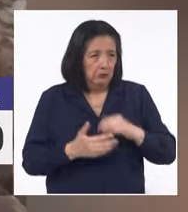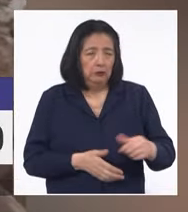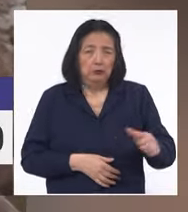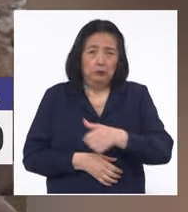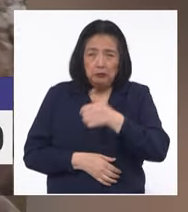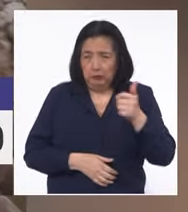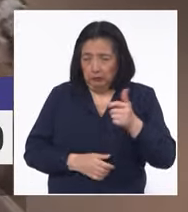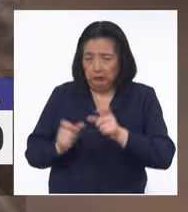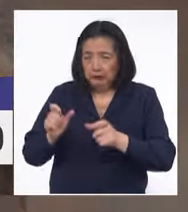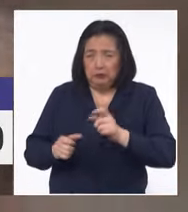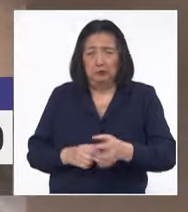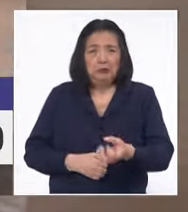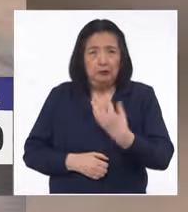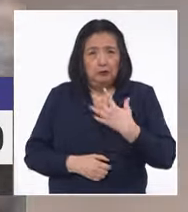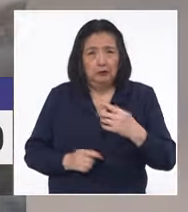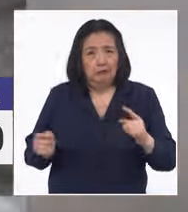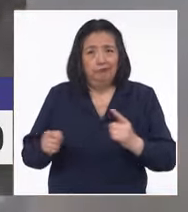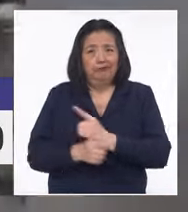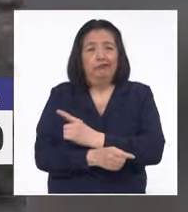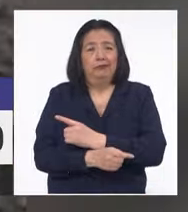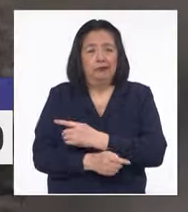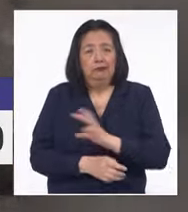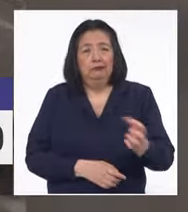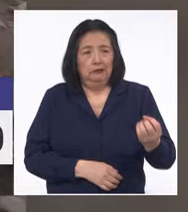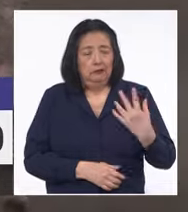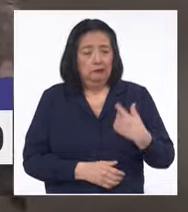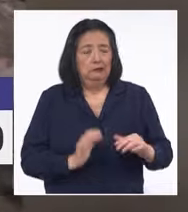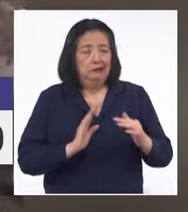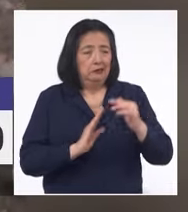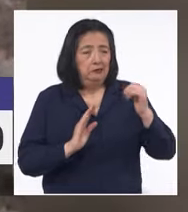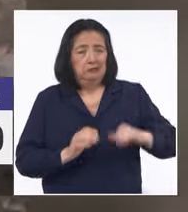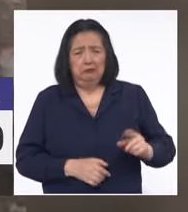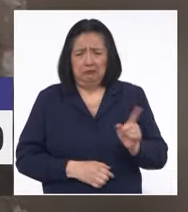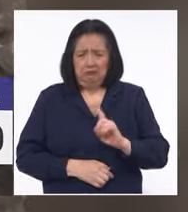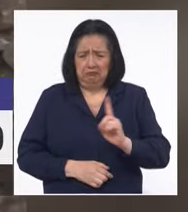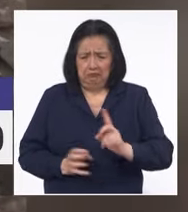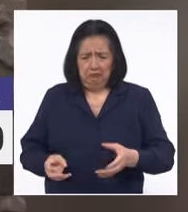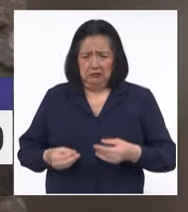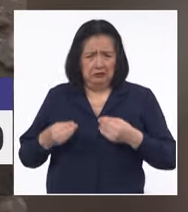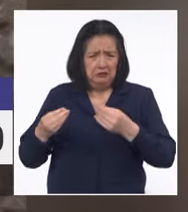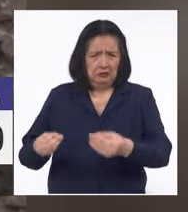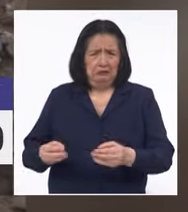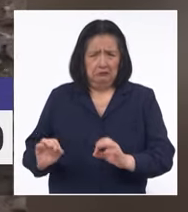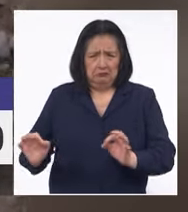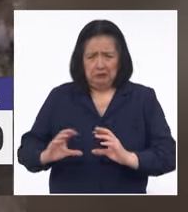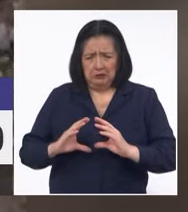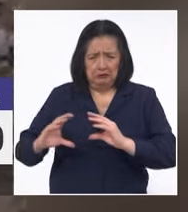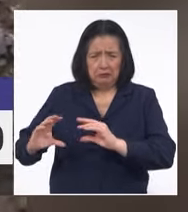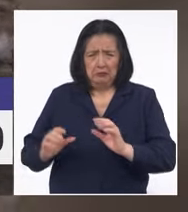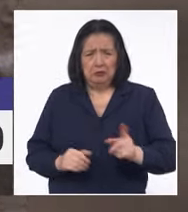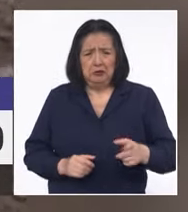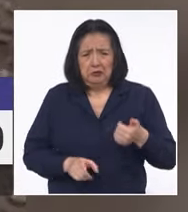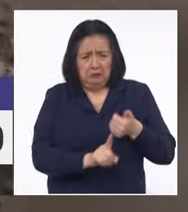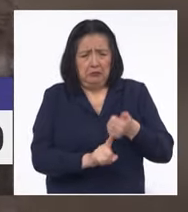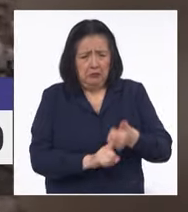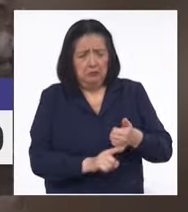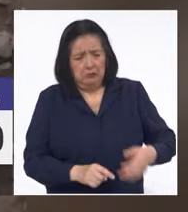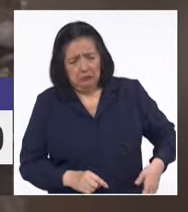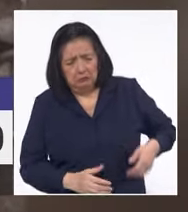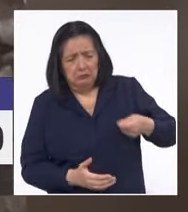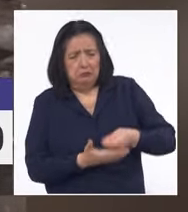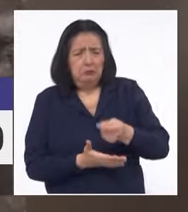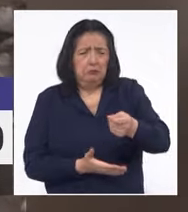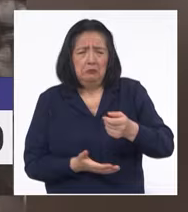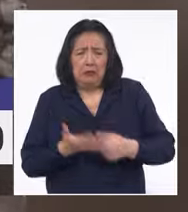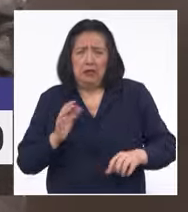otros vecinos que nos dicen todo lo contrario. Nos aseguran que la municipalidad no les habría brindado ningún apoyo y de sus bolsillos han tenido